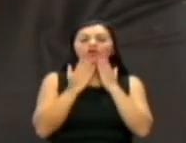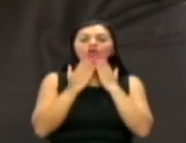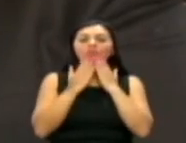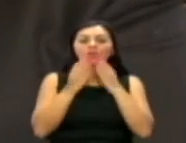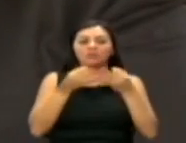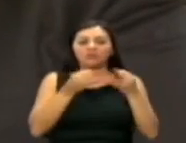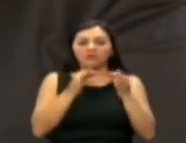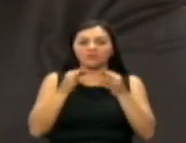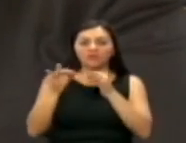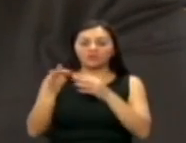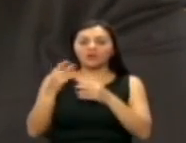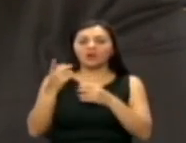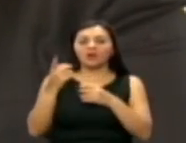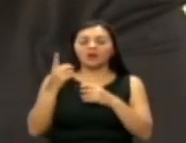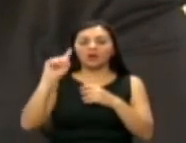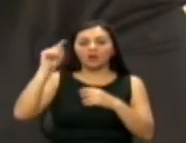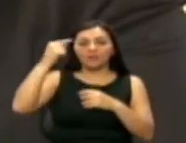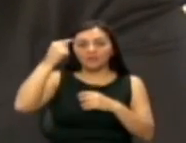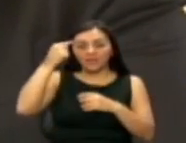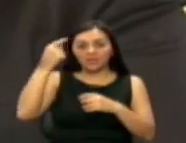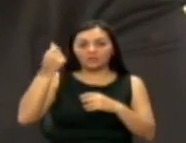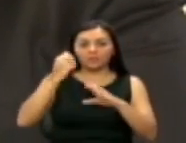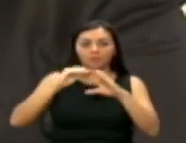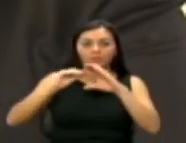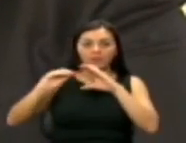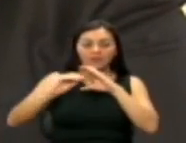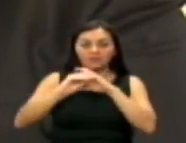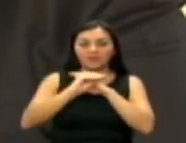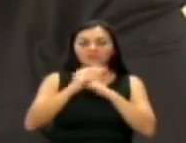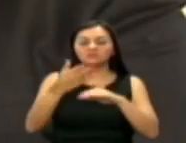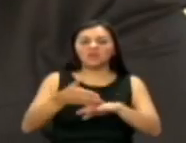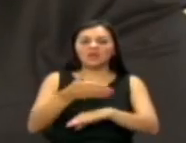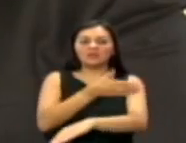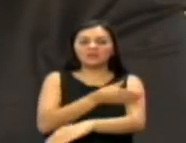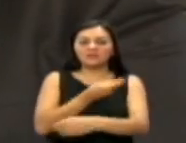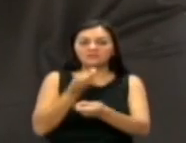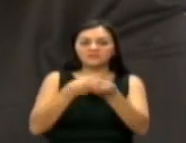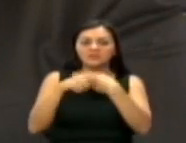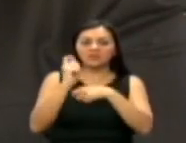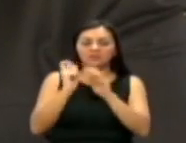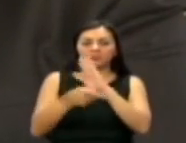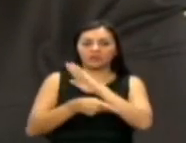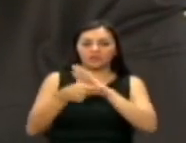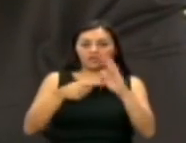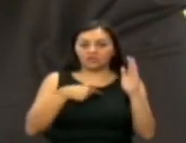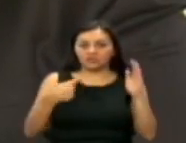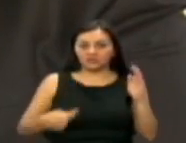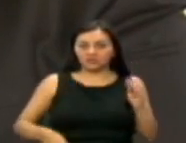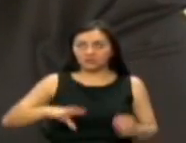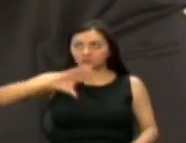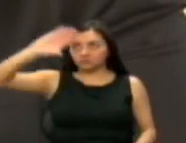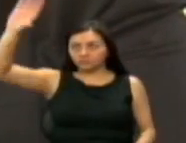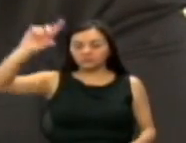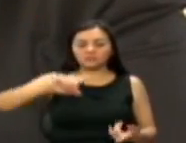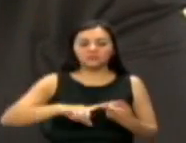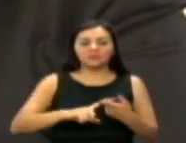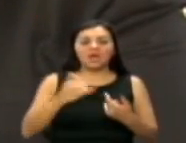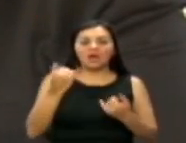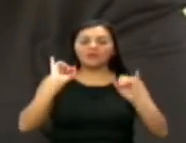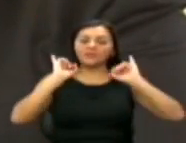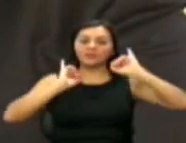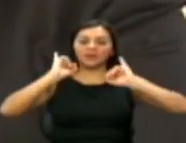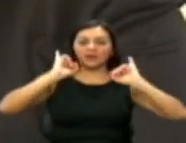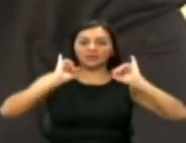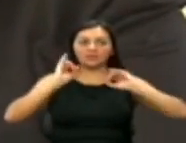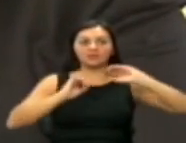para encontrar liquidez e ingresos ha sido esta venta anticipada de petróleo. Se lo ha hecho con China, ahora se lo hace con Tailandia.